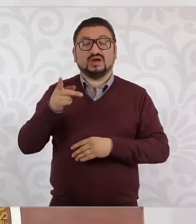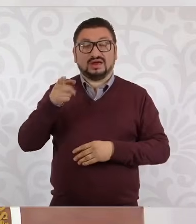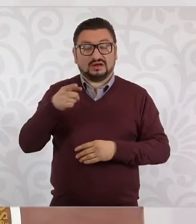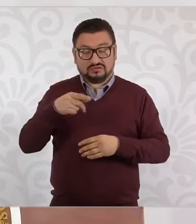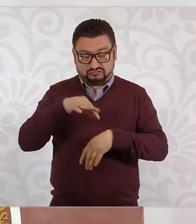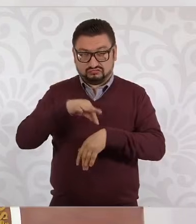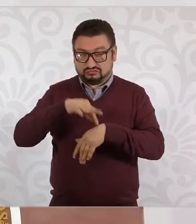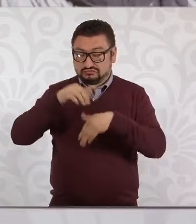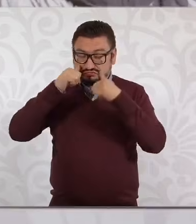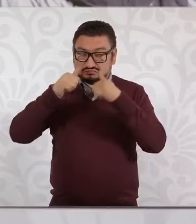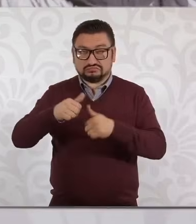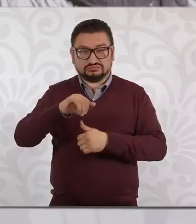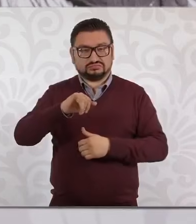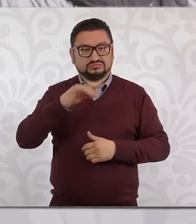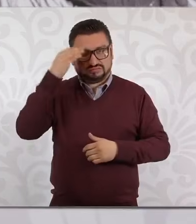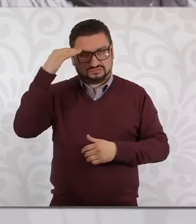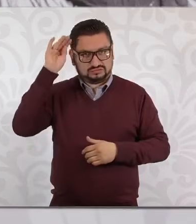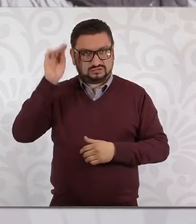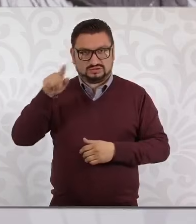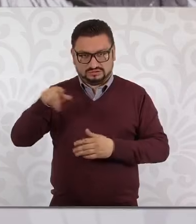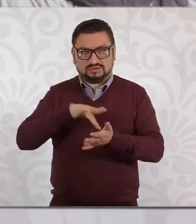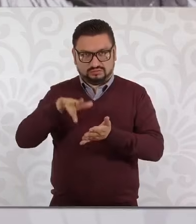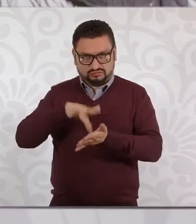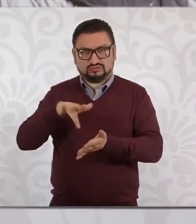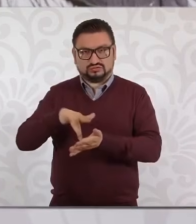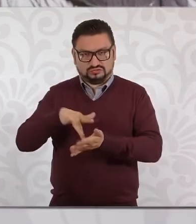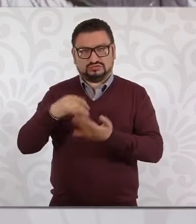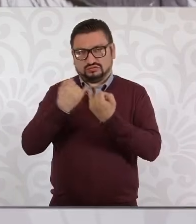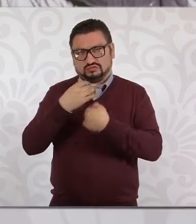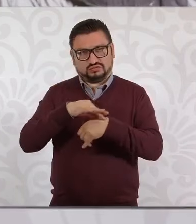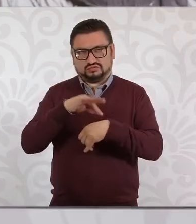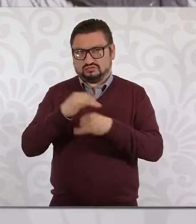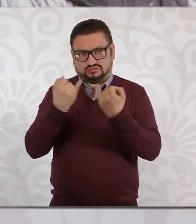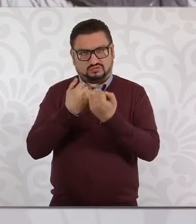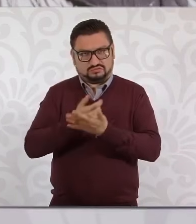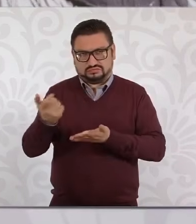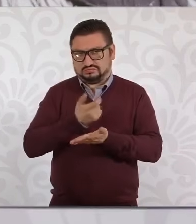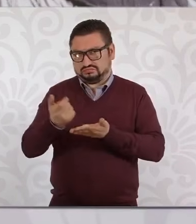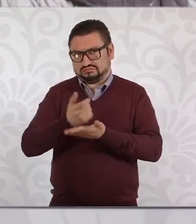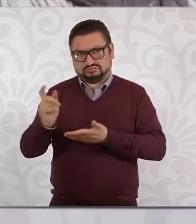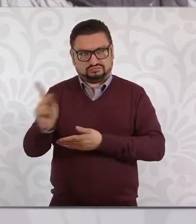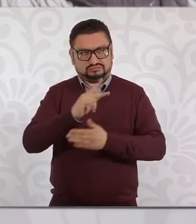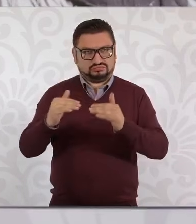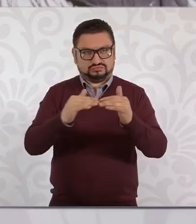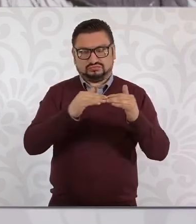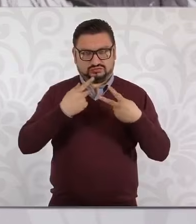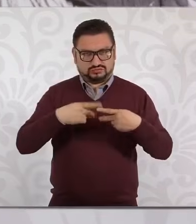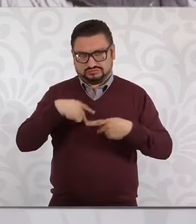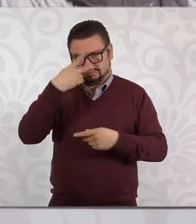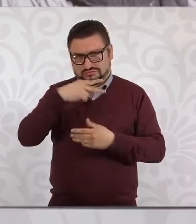que atienden y que reciben sus apoyos como cualquier médico, pues su salario igual que cualquier médico